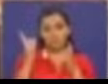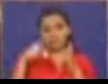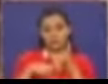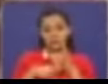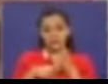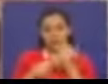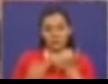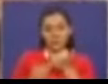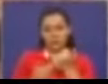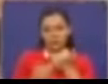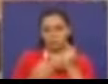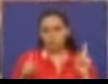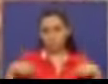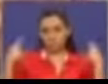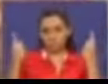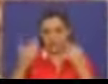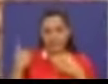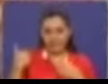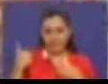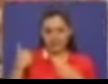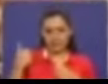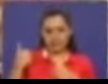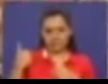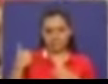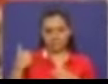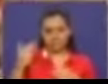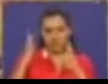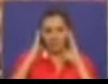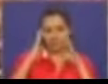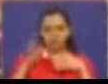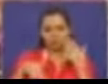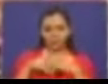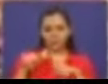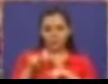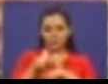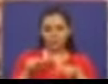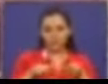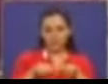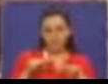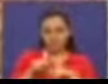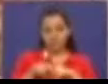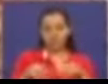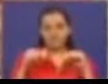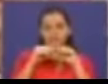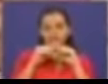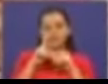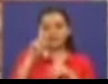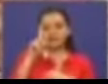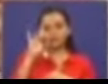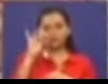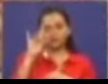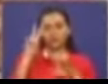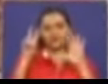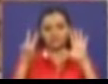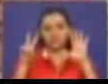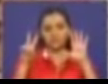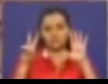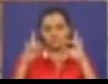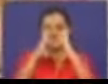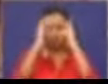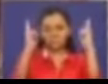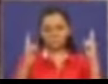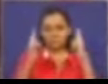recursos disponibles que están prestos a atender en todas estas zonas. Tenemos aproximadamente 187